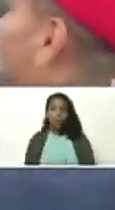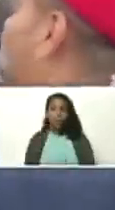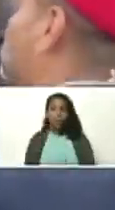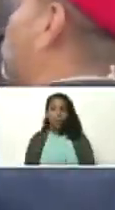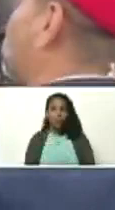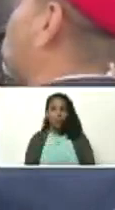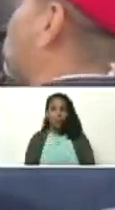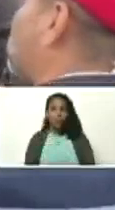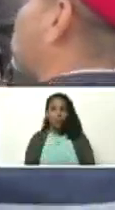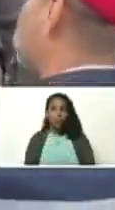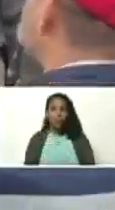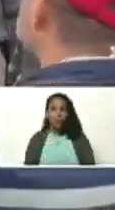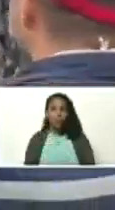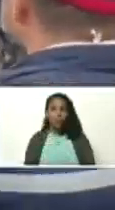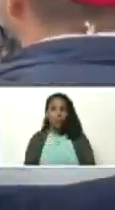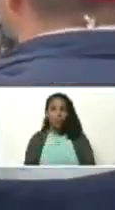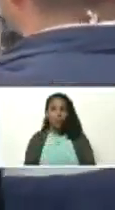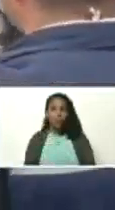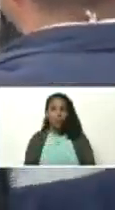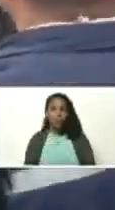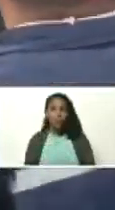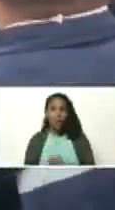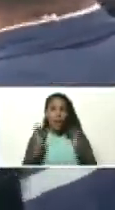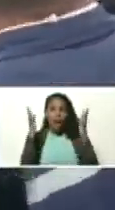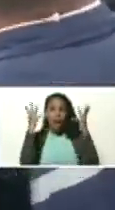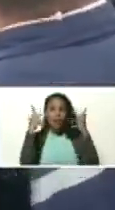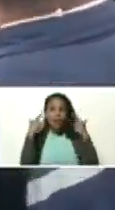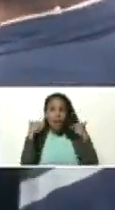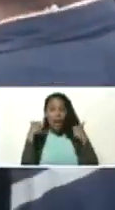presentes. Castaño, allá en la zona norte de Maracay.